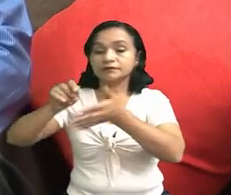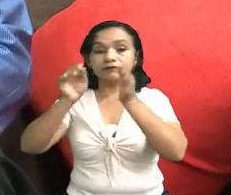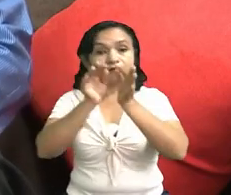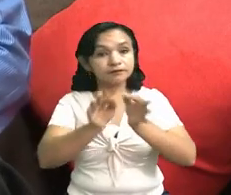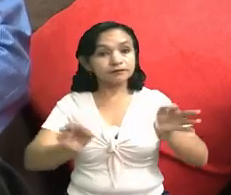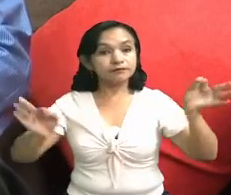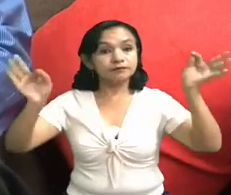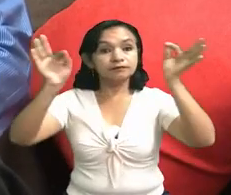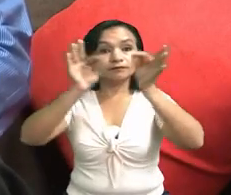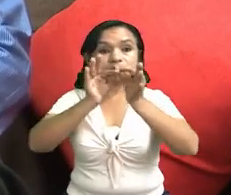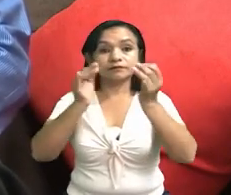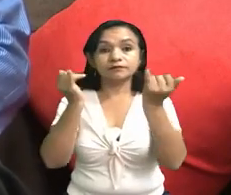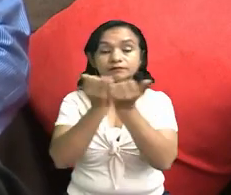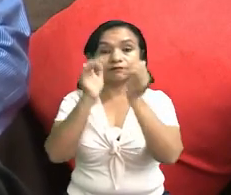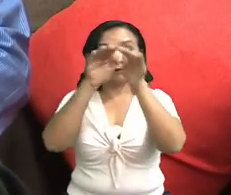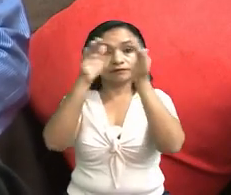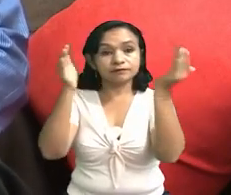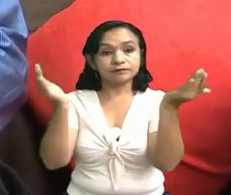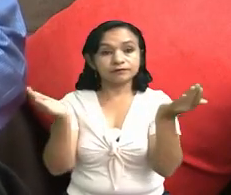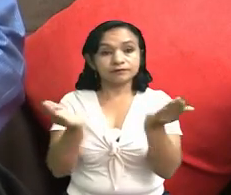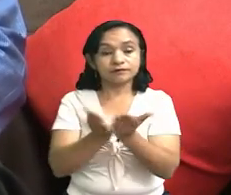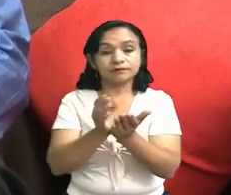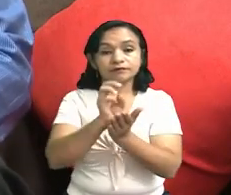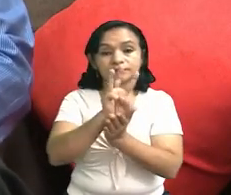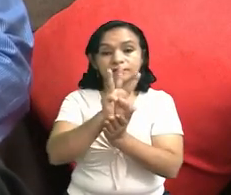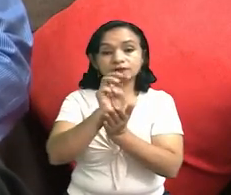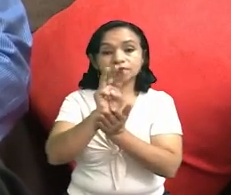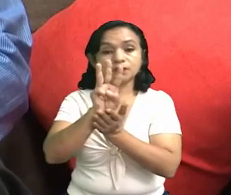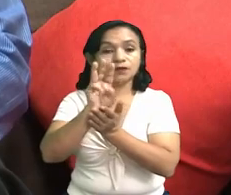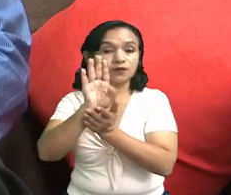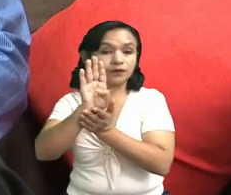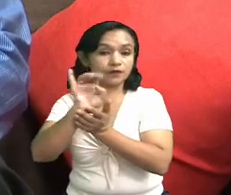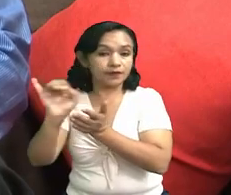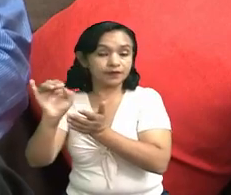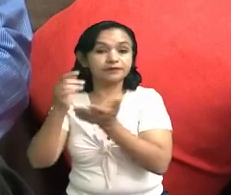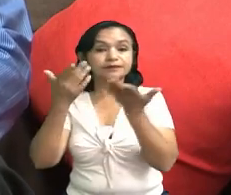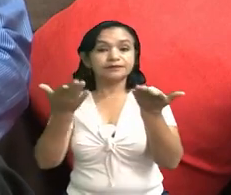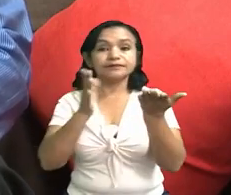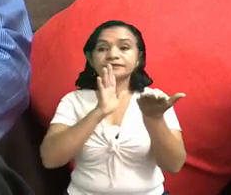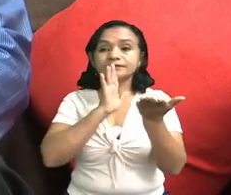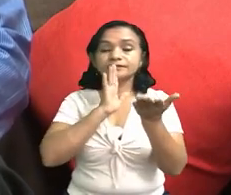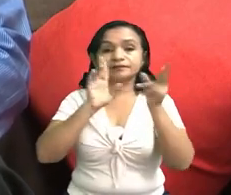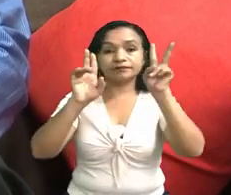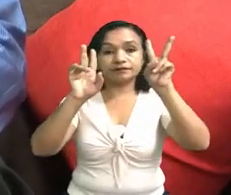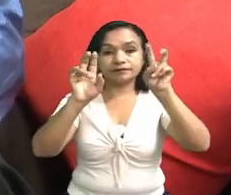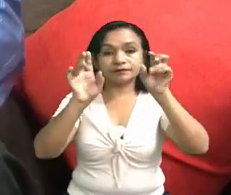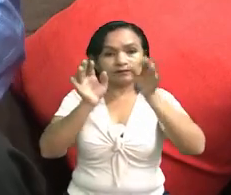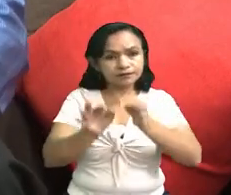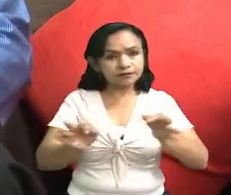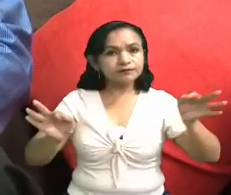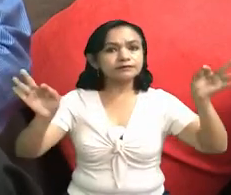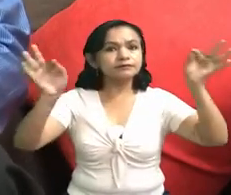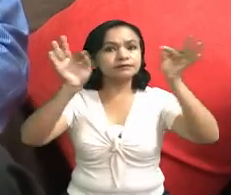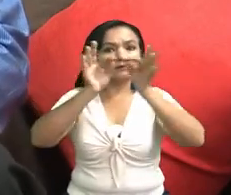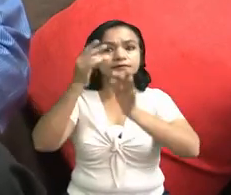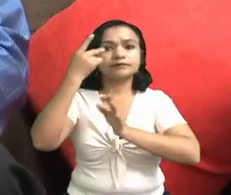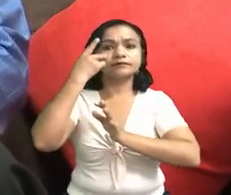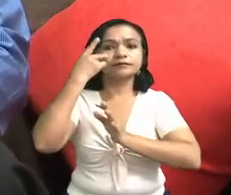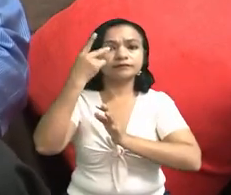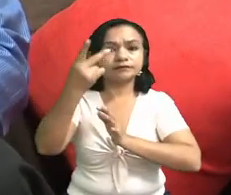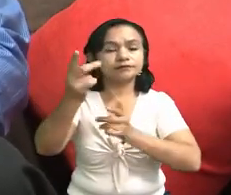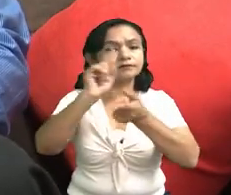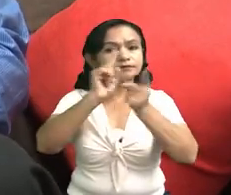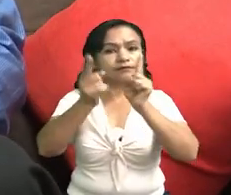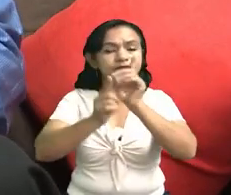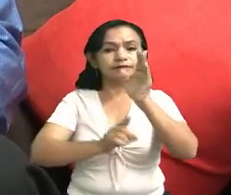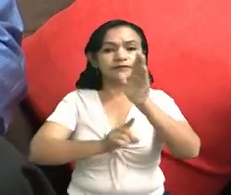cuanto a tecnología se refiere a nivel mundial, la empresa Huawei. Para hablar de este tema tan importante como visionario y revolucionario,